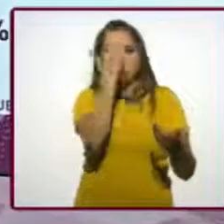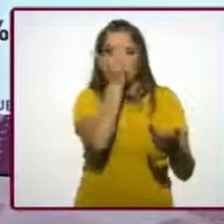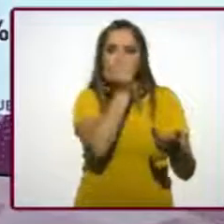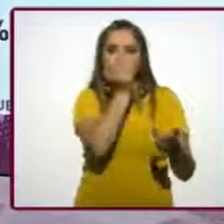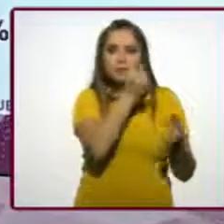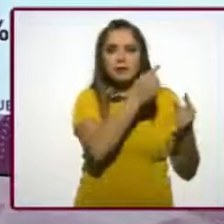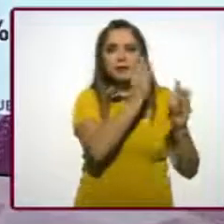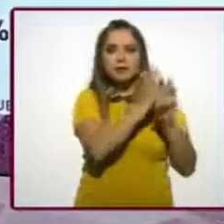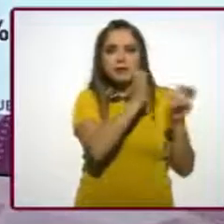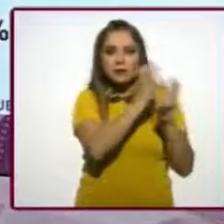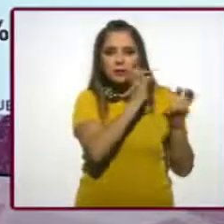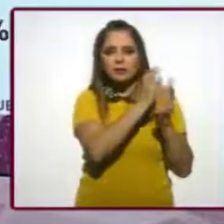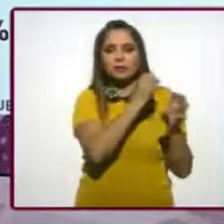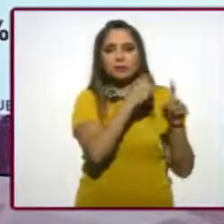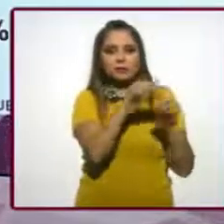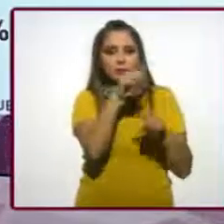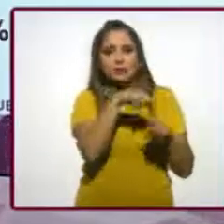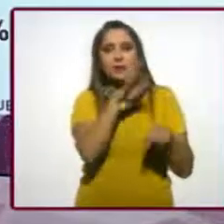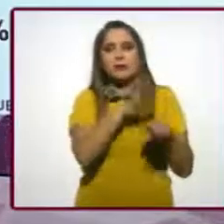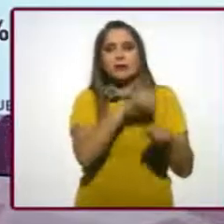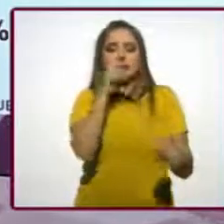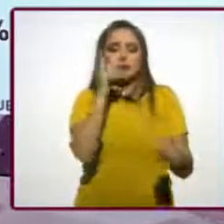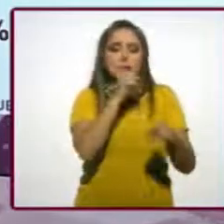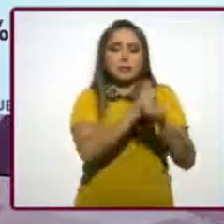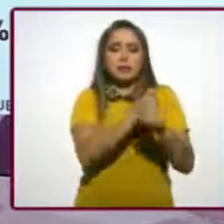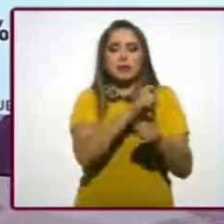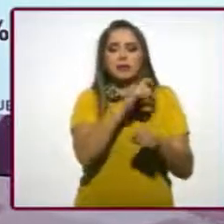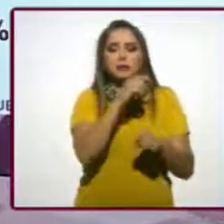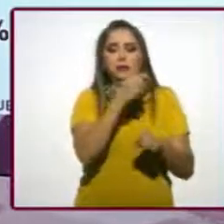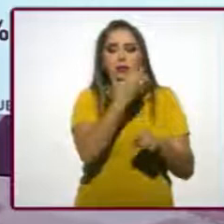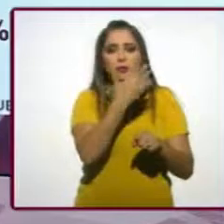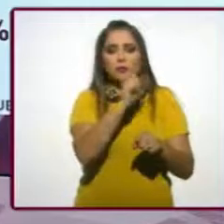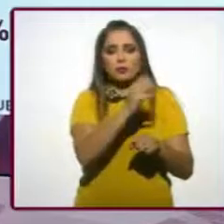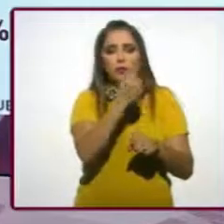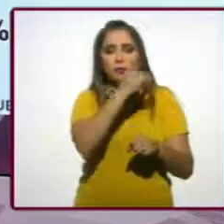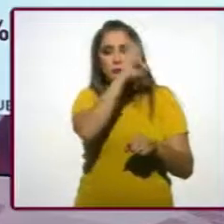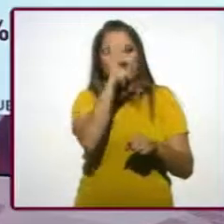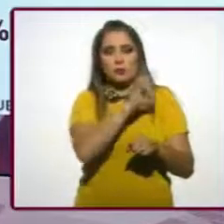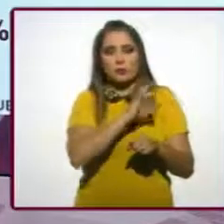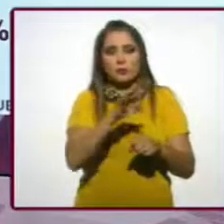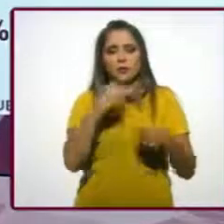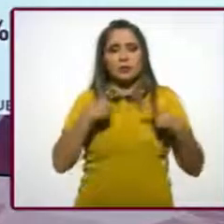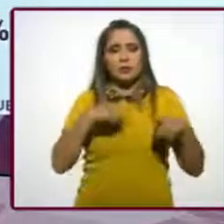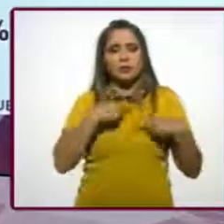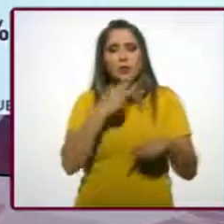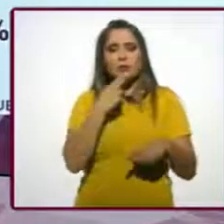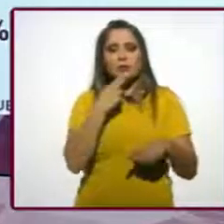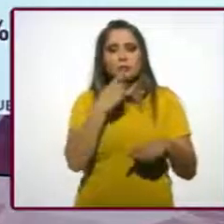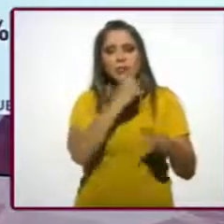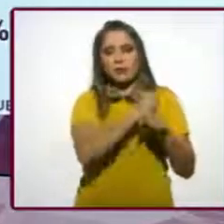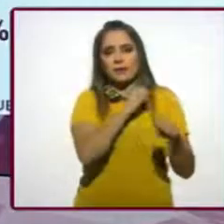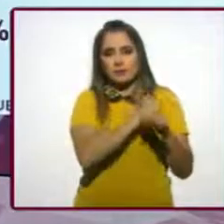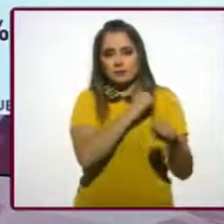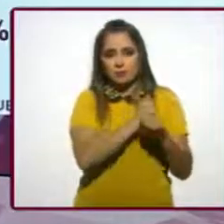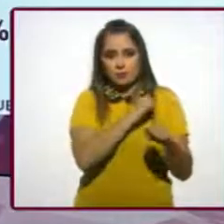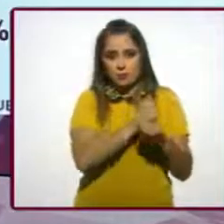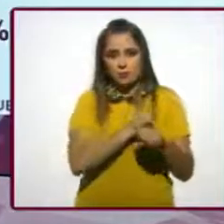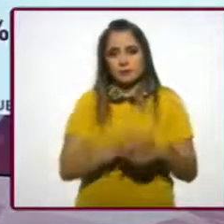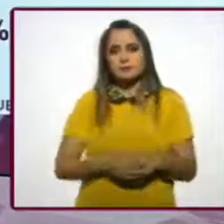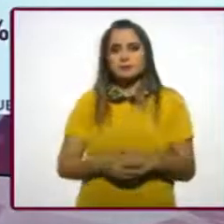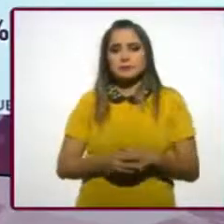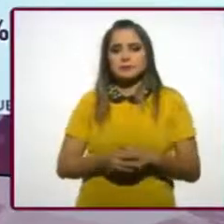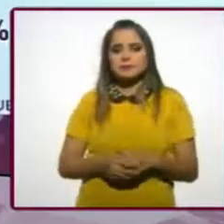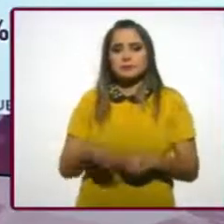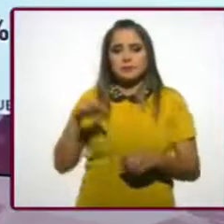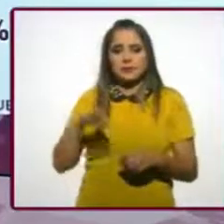este 22% es transporte público. Es decir, el nivel de afectación a nivel privado en esta ciudad